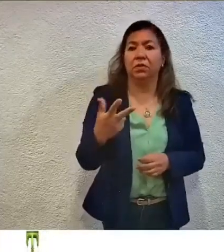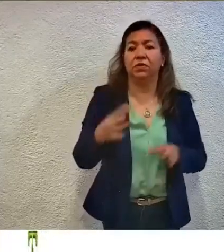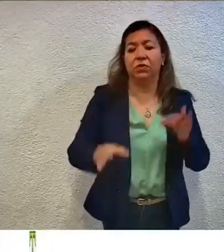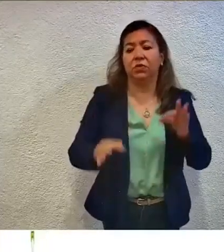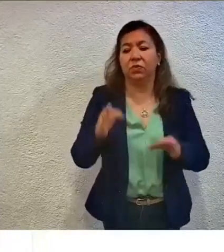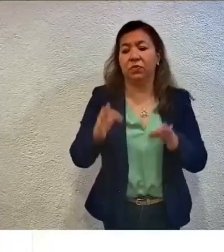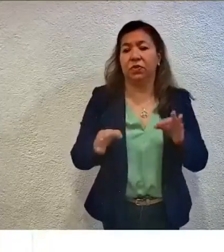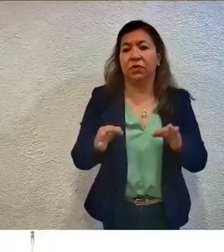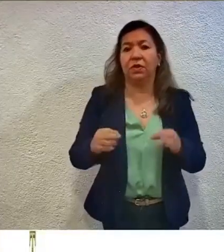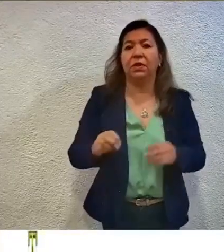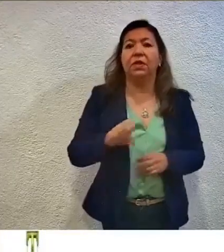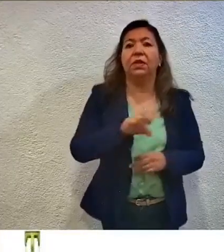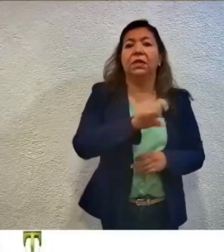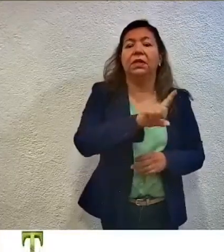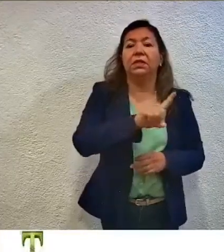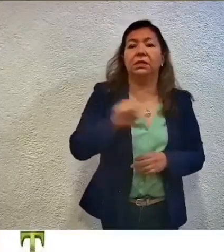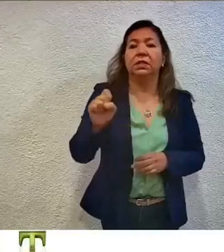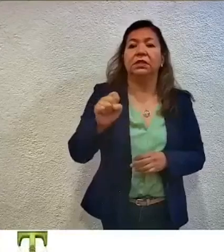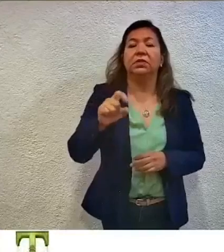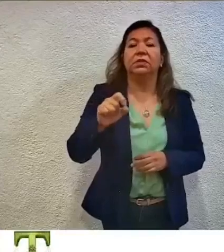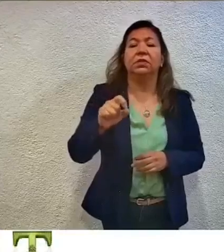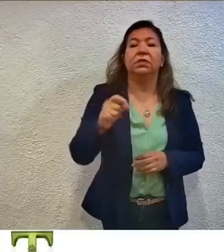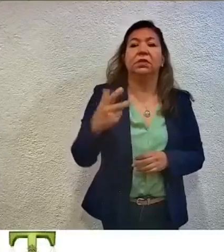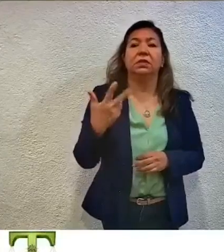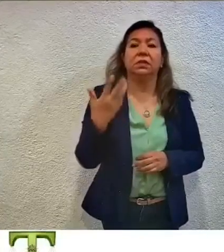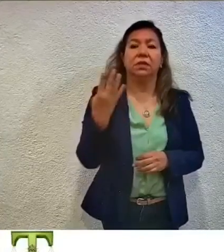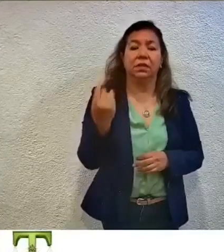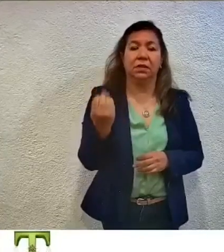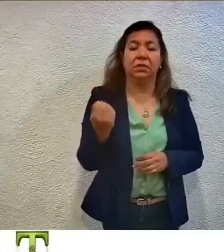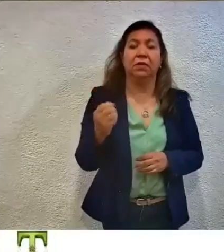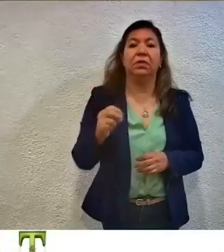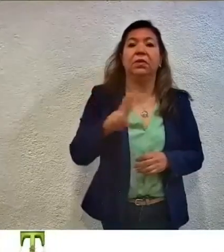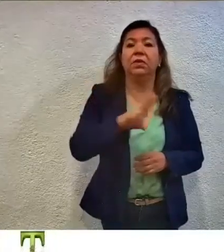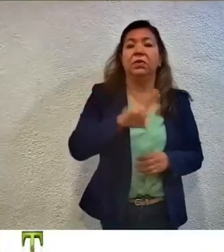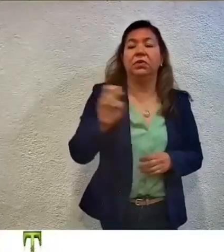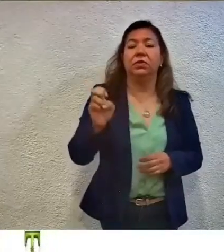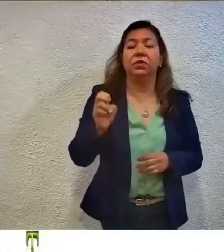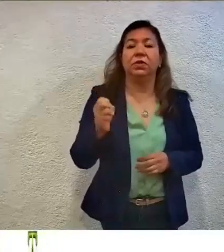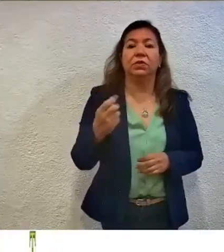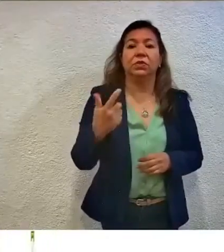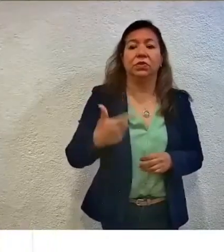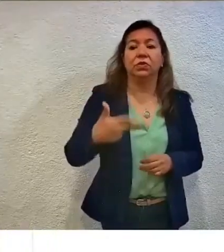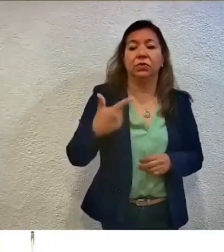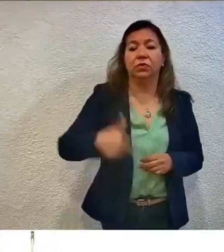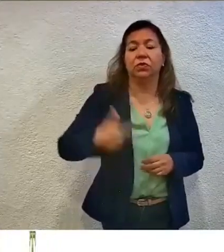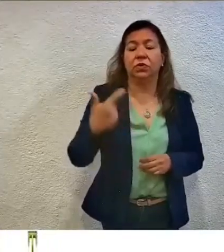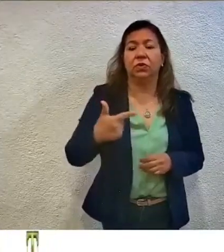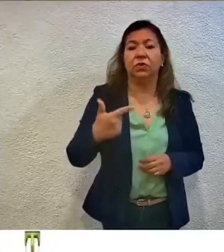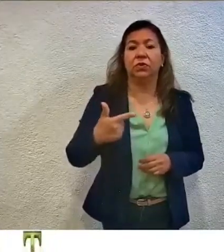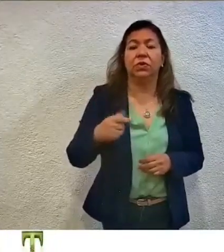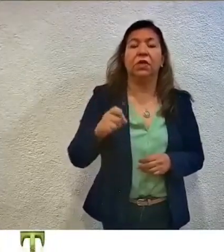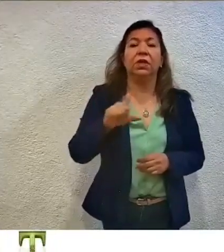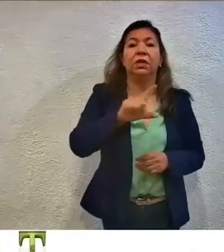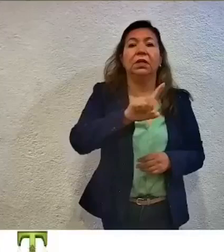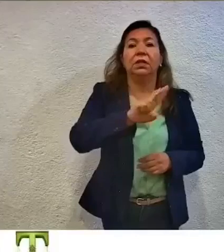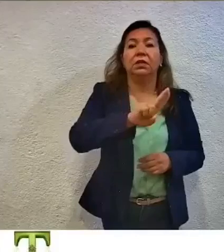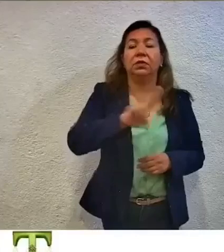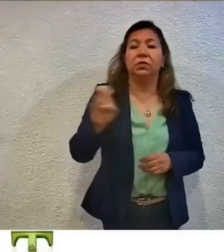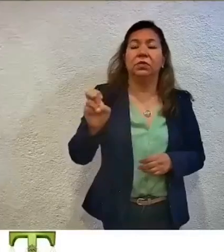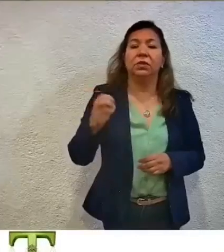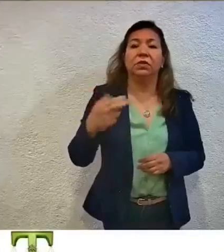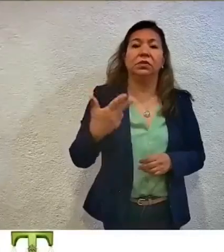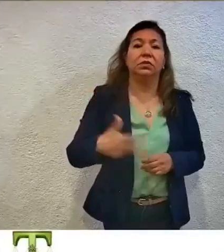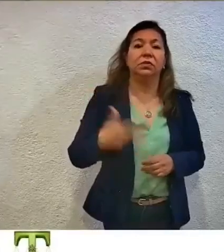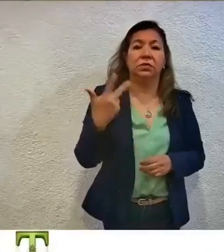168, Juicio Electoral Ciudadano 169, 212 y 213 de este